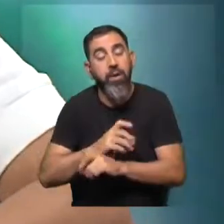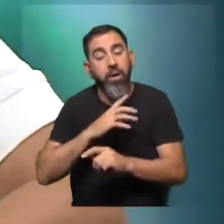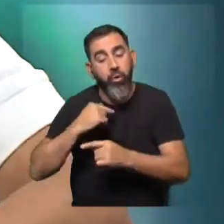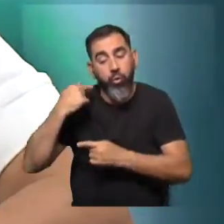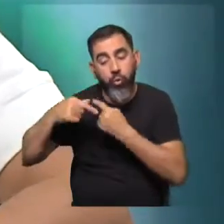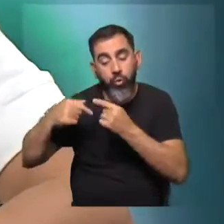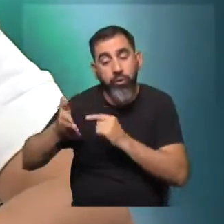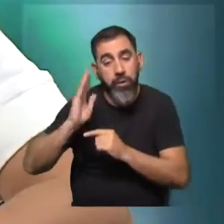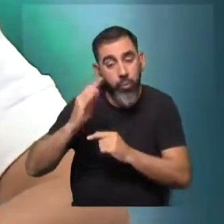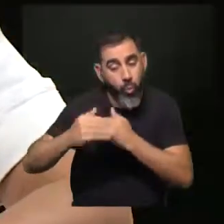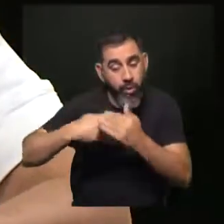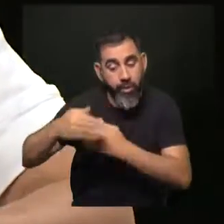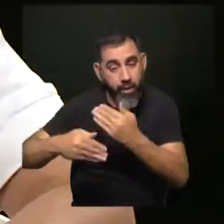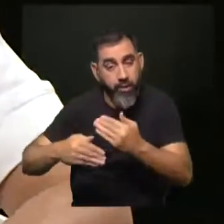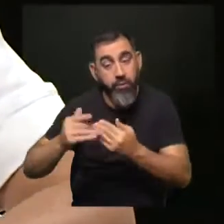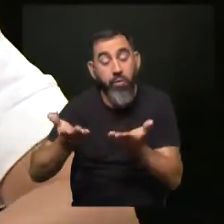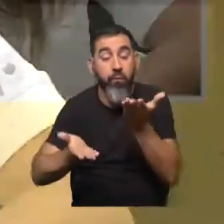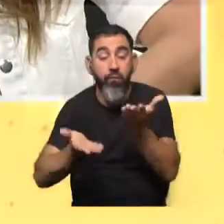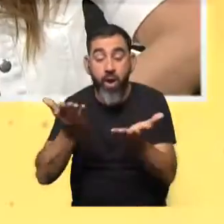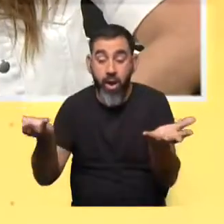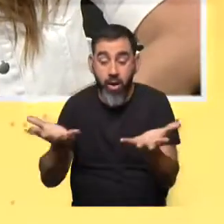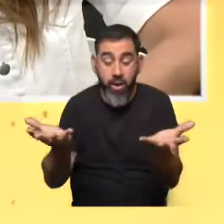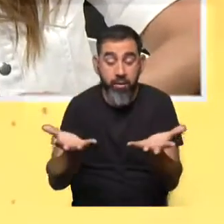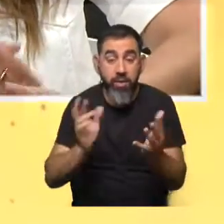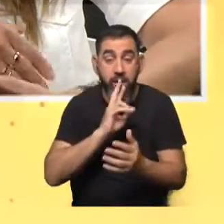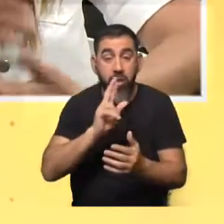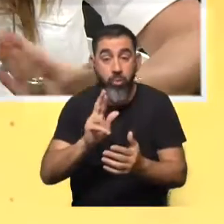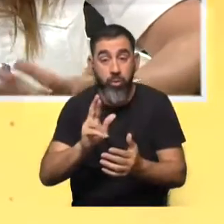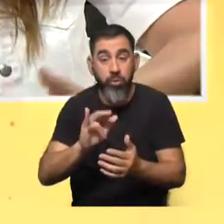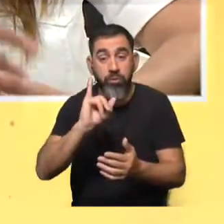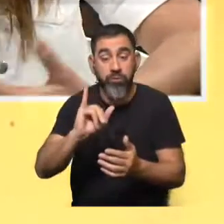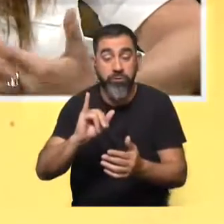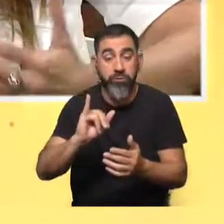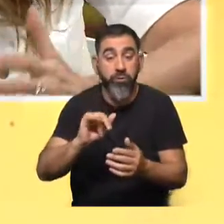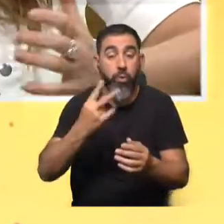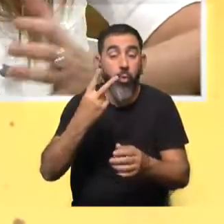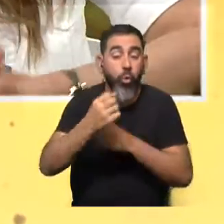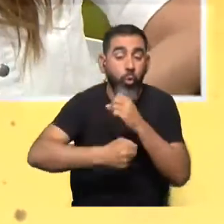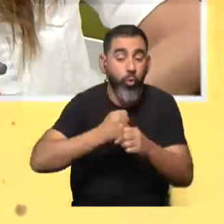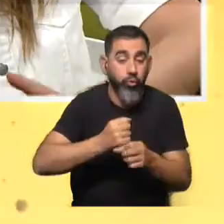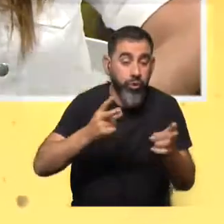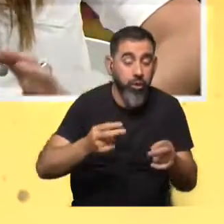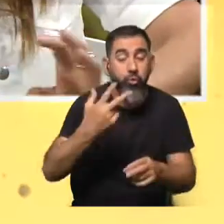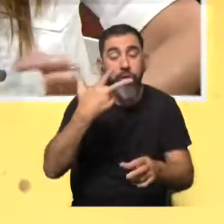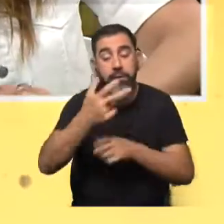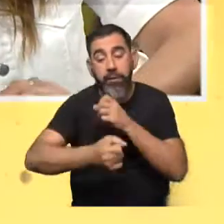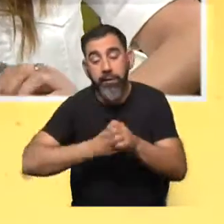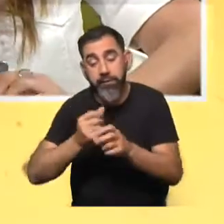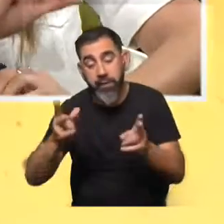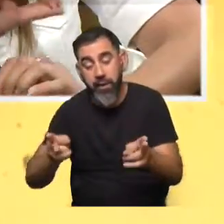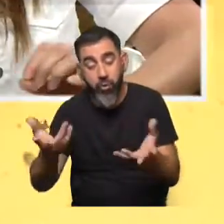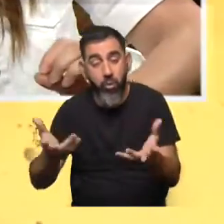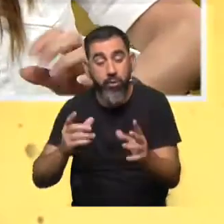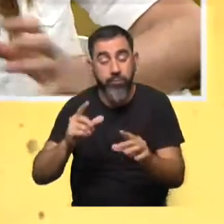en el tiempo, que es un poco el balance que ahora estamos haciendo con los resultados. Bueno, si es una periodicidad cada 2 años, cada 3, estamos en el momento